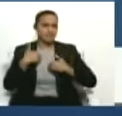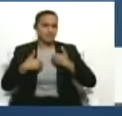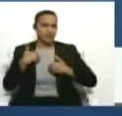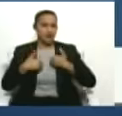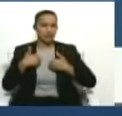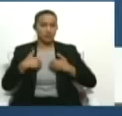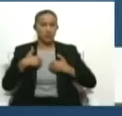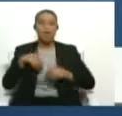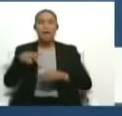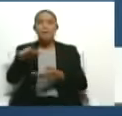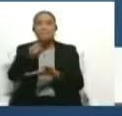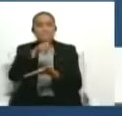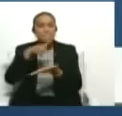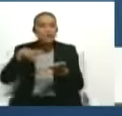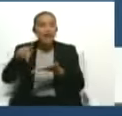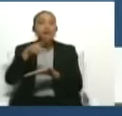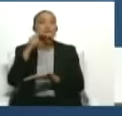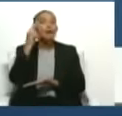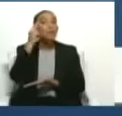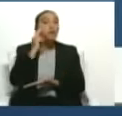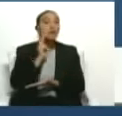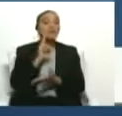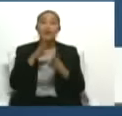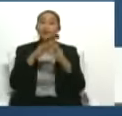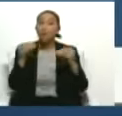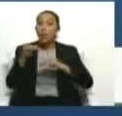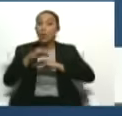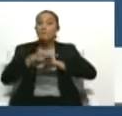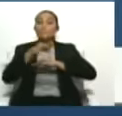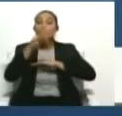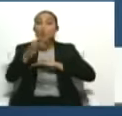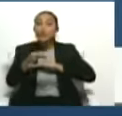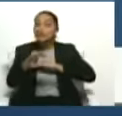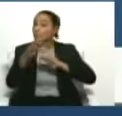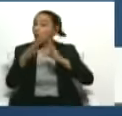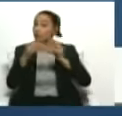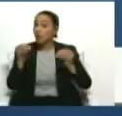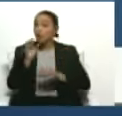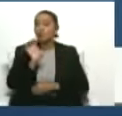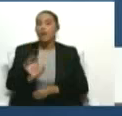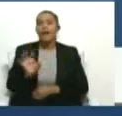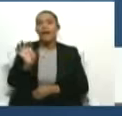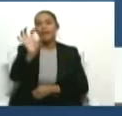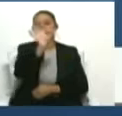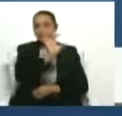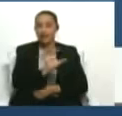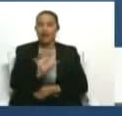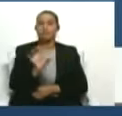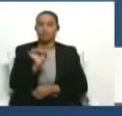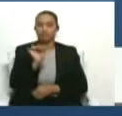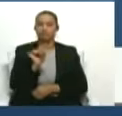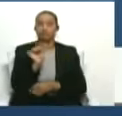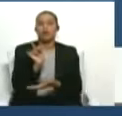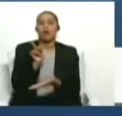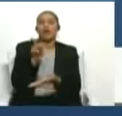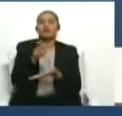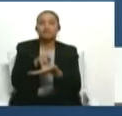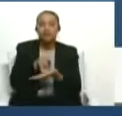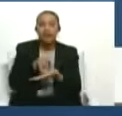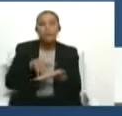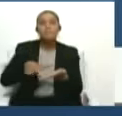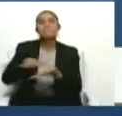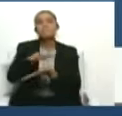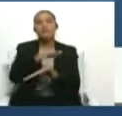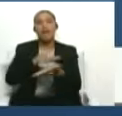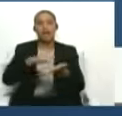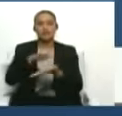país, escogiendo siempre un municipio en cada estado. Y así va rotándose hasta cubrir todos los